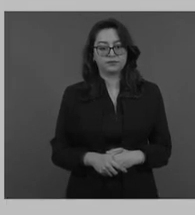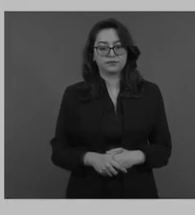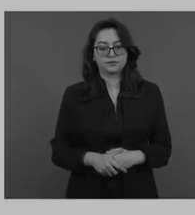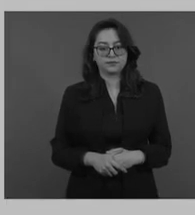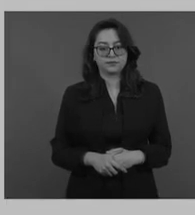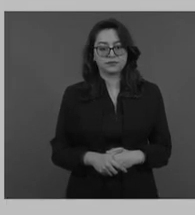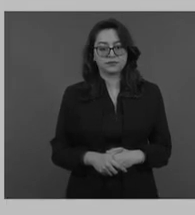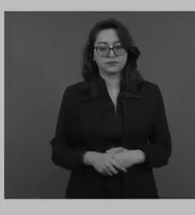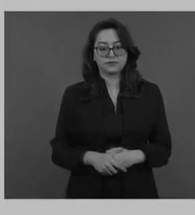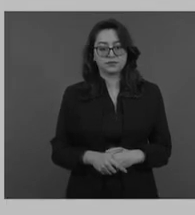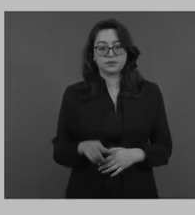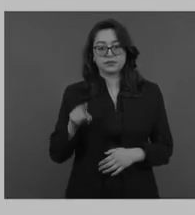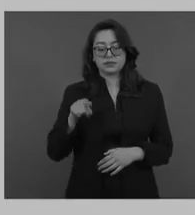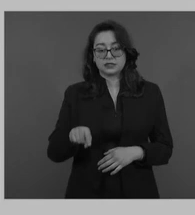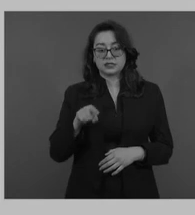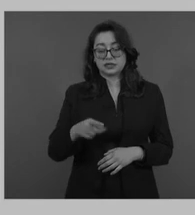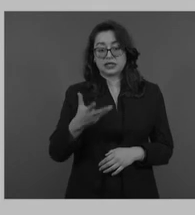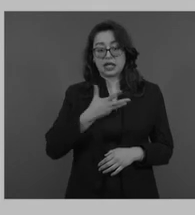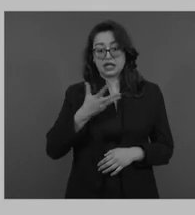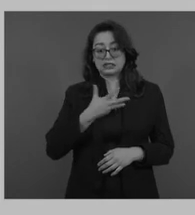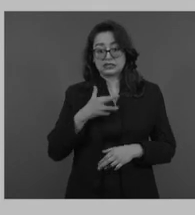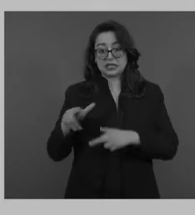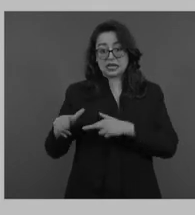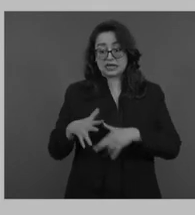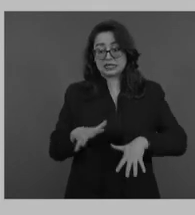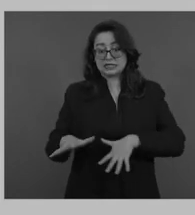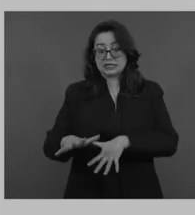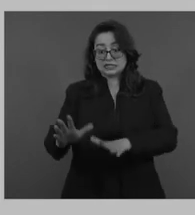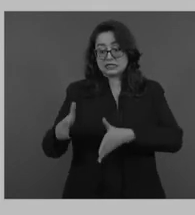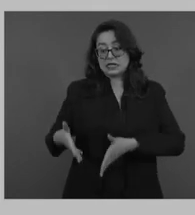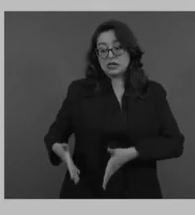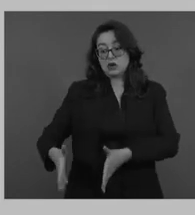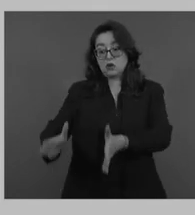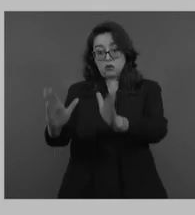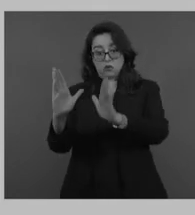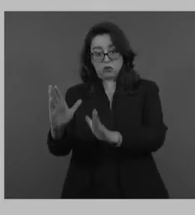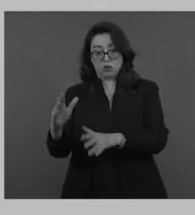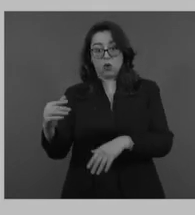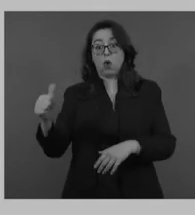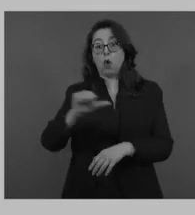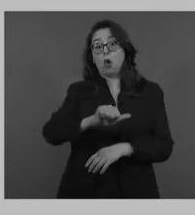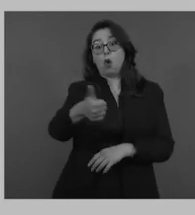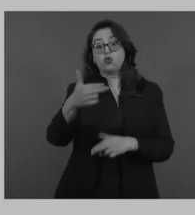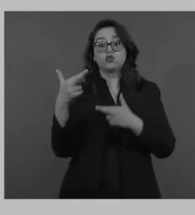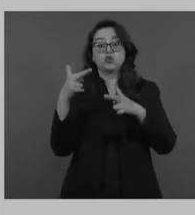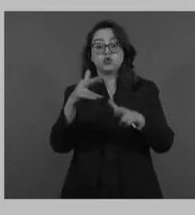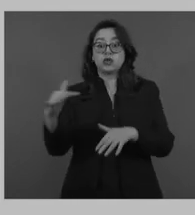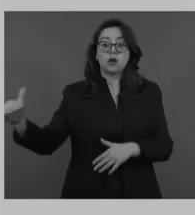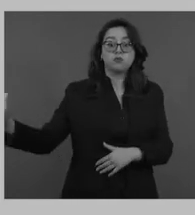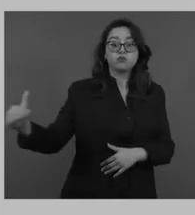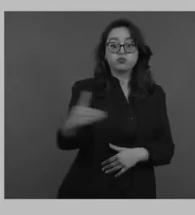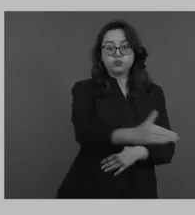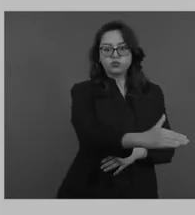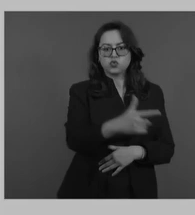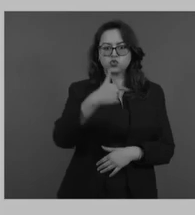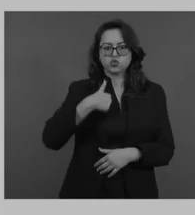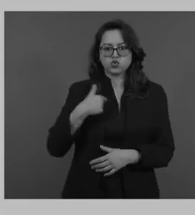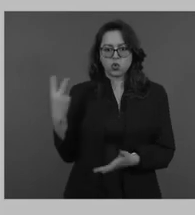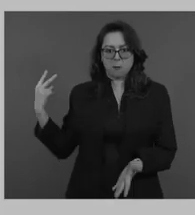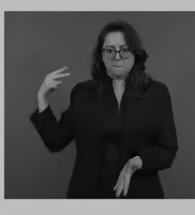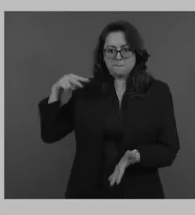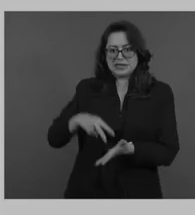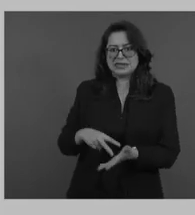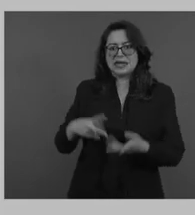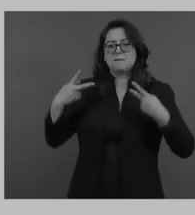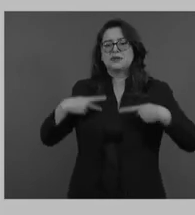Este es canal del perro y el que atraviesa es canal del muerto. ¿Qué estoy haciendo aquí? Vine a